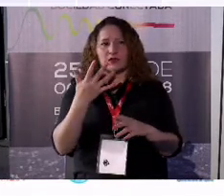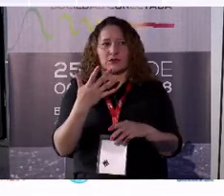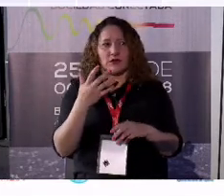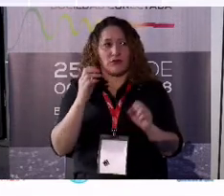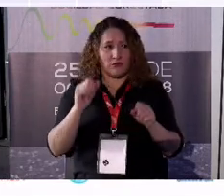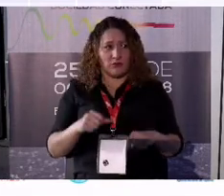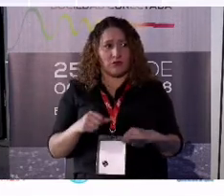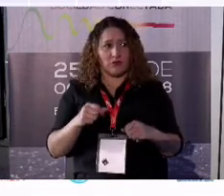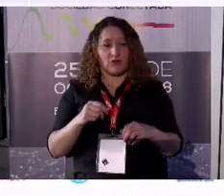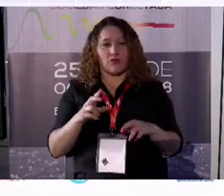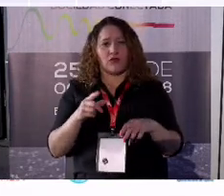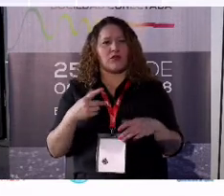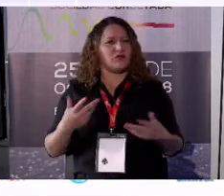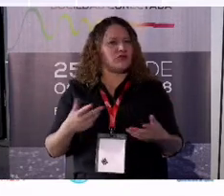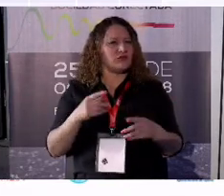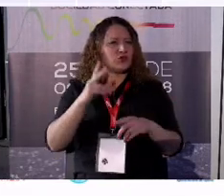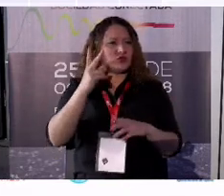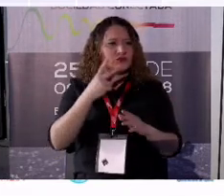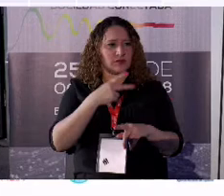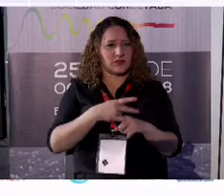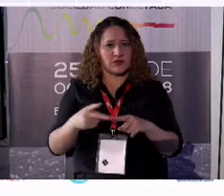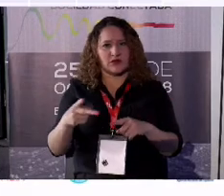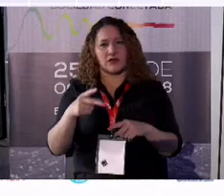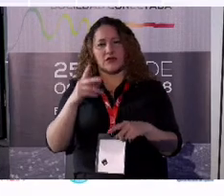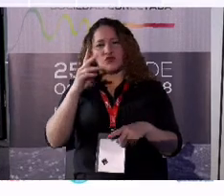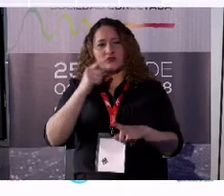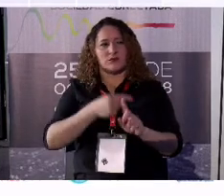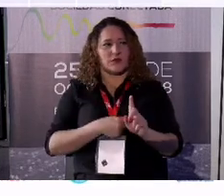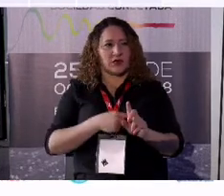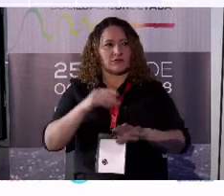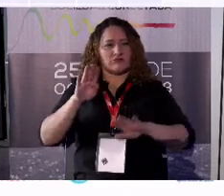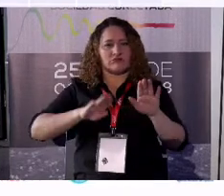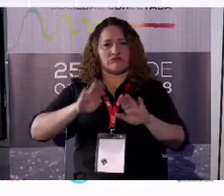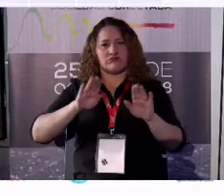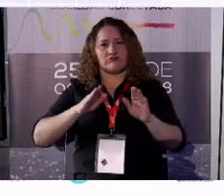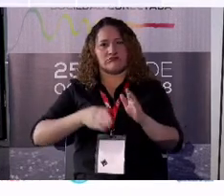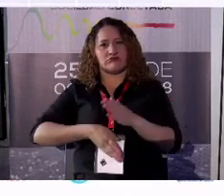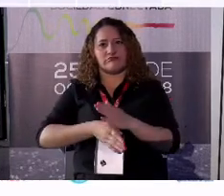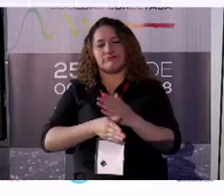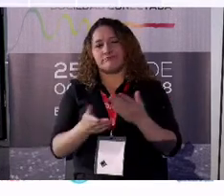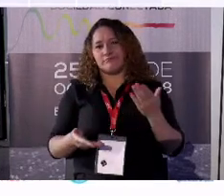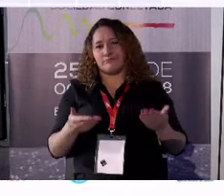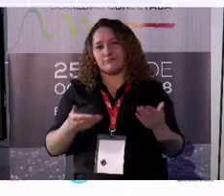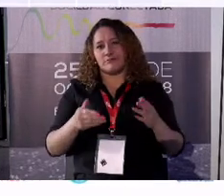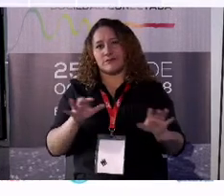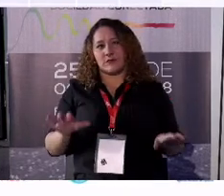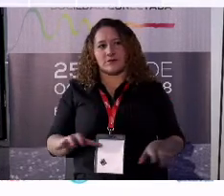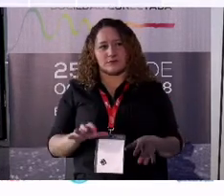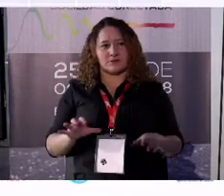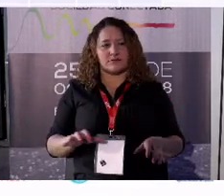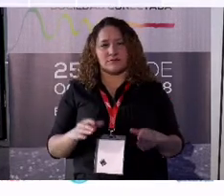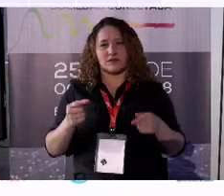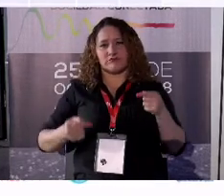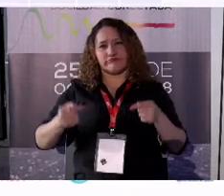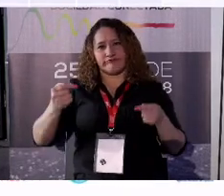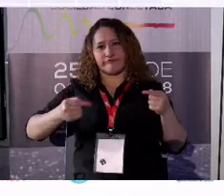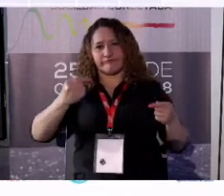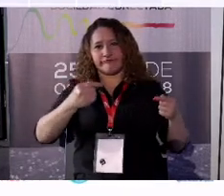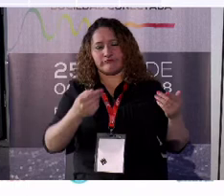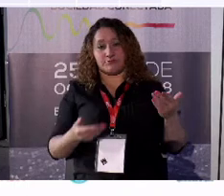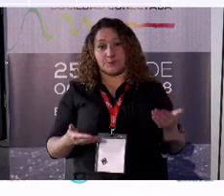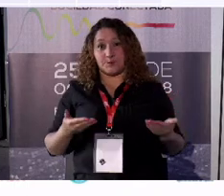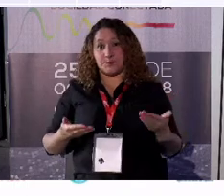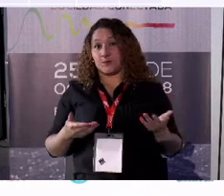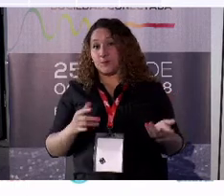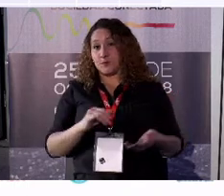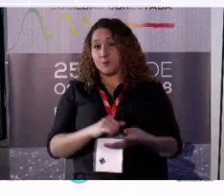puede durar 2 semanas, 1 mes, 2 meses, dependiendo de la actividad, de la competencia.